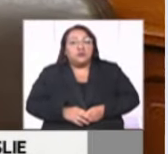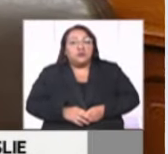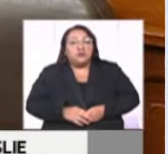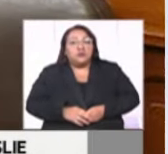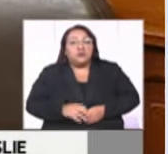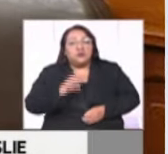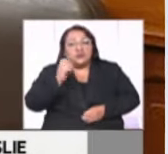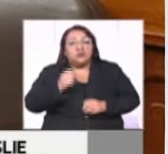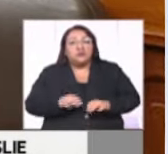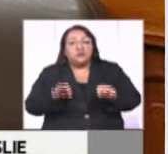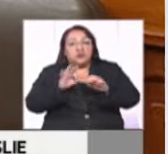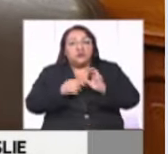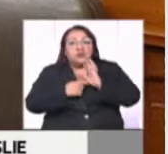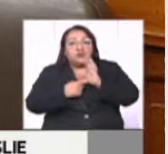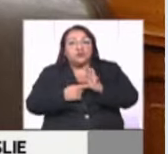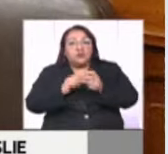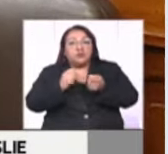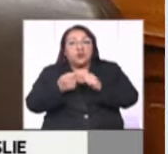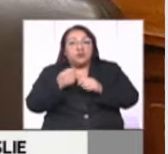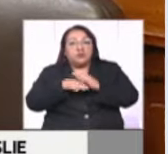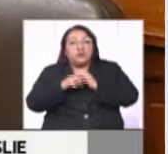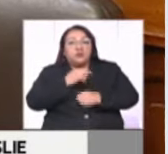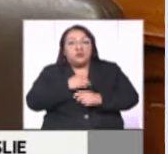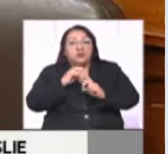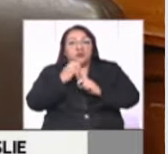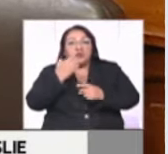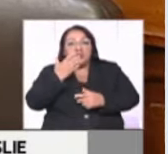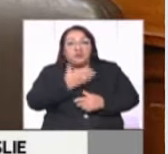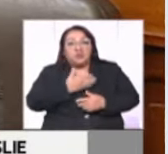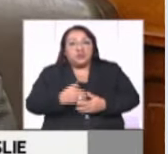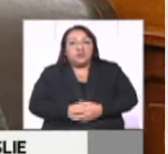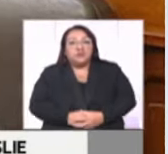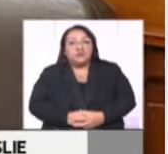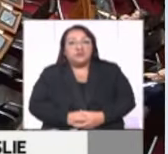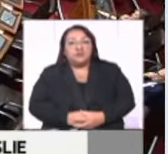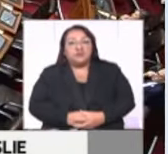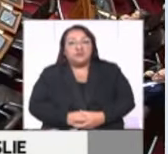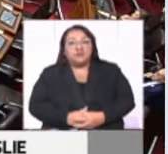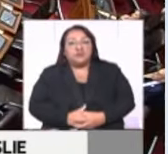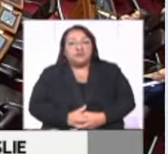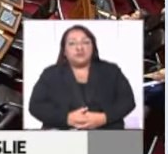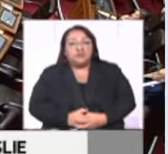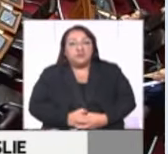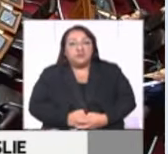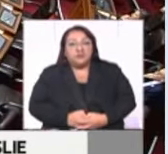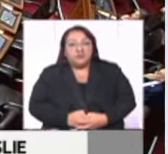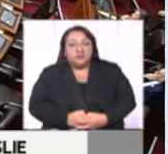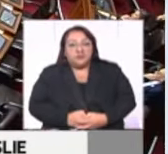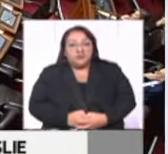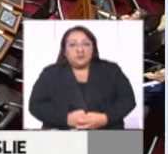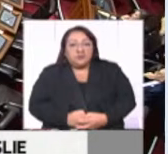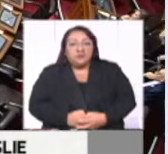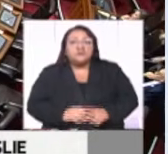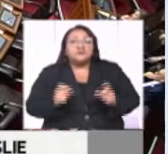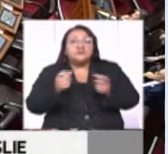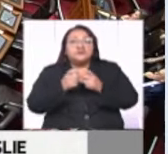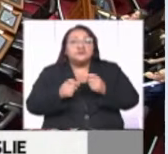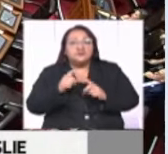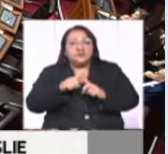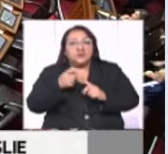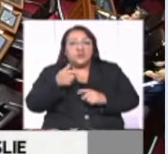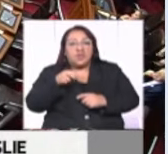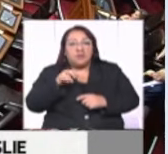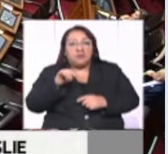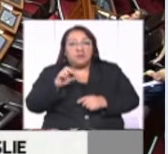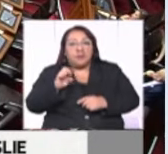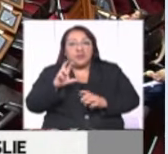importante que se refresque un cambio dentro del Ministerio de Cultura. Gracias, presidente. Gracias, congresista. Tiene uso la palabra la congresista Taipe